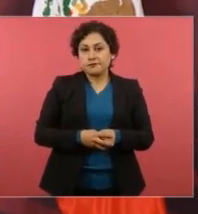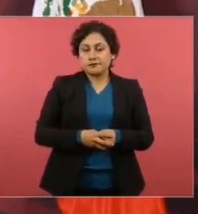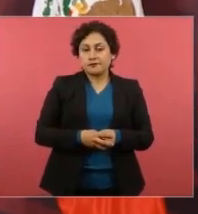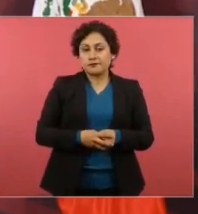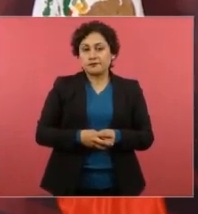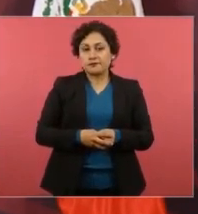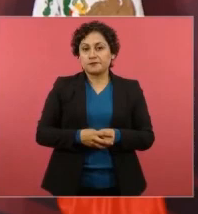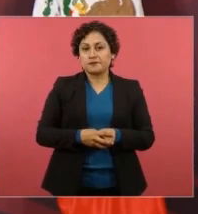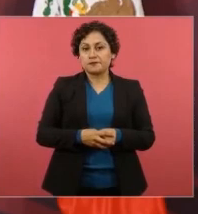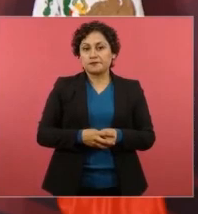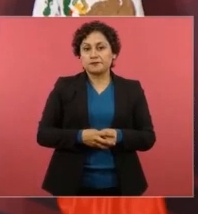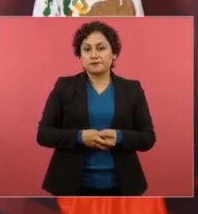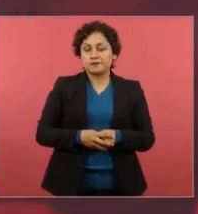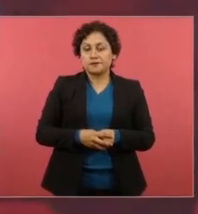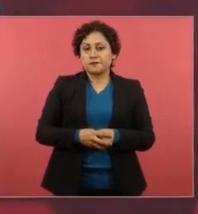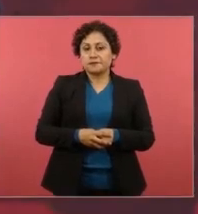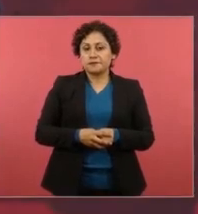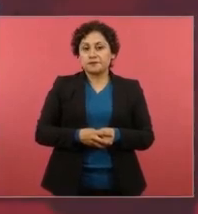Pues eso